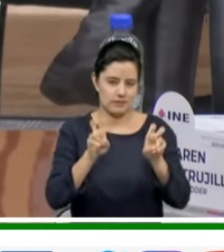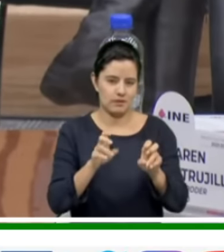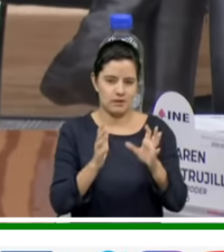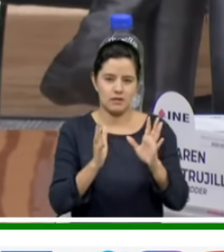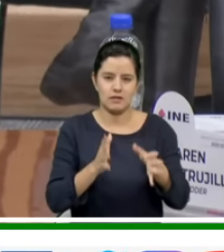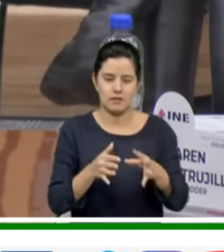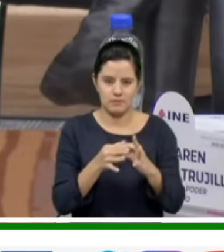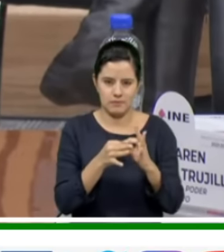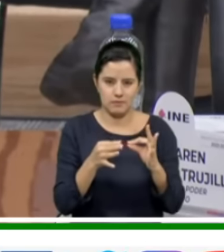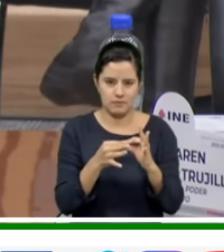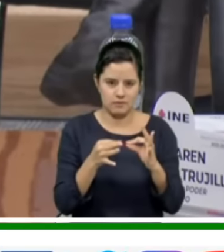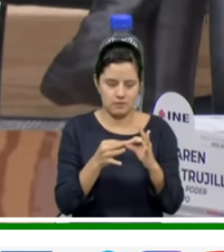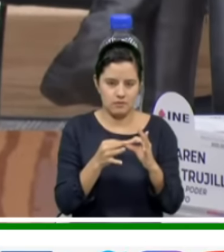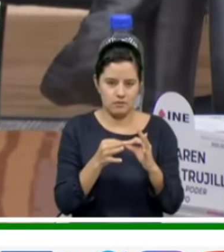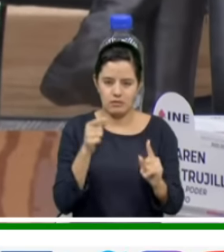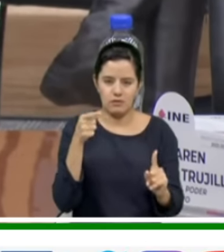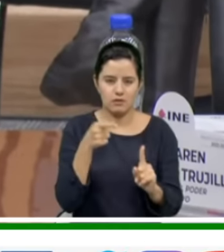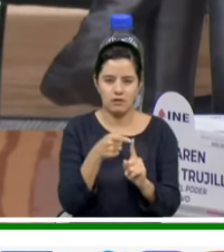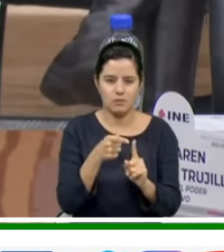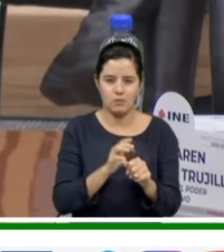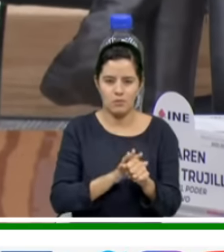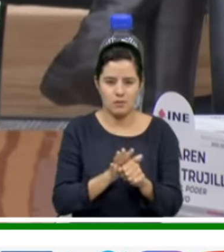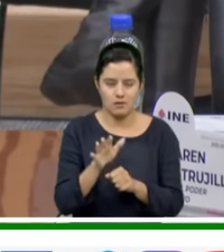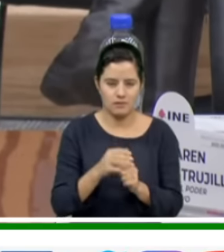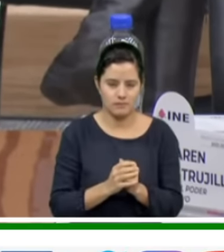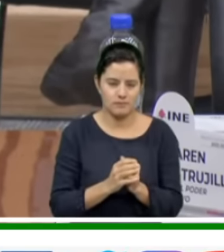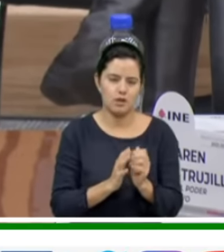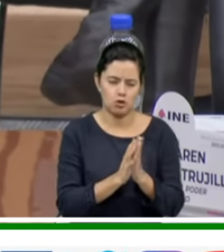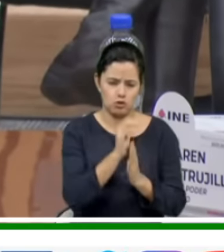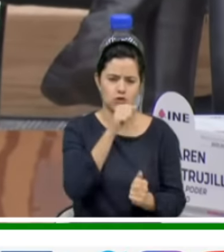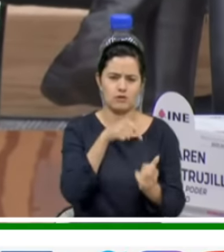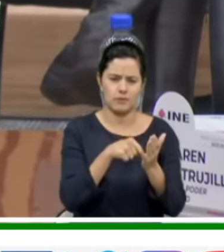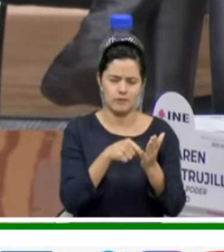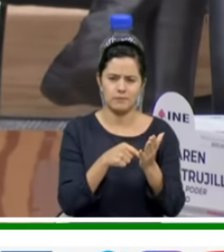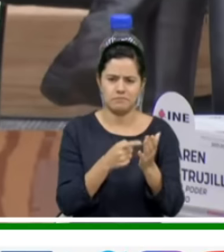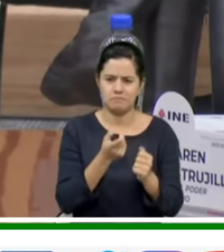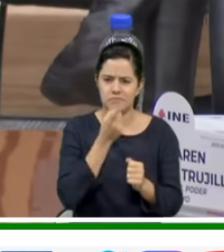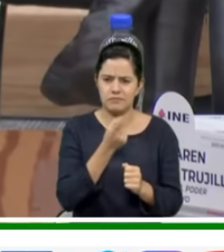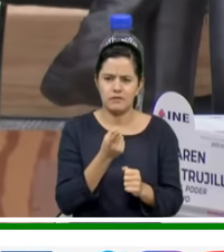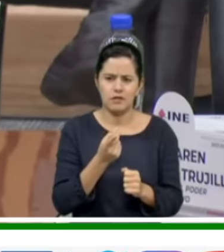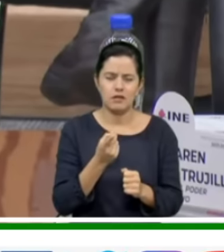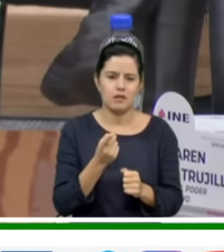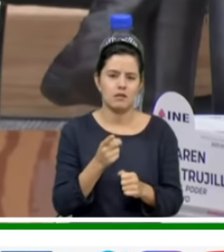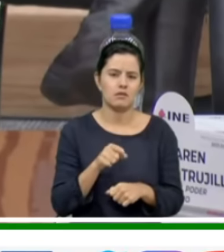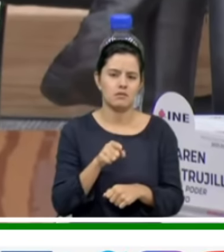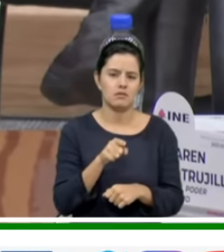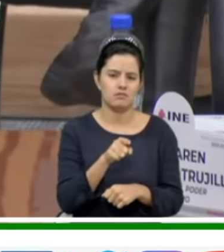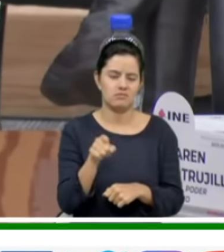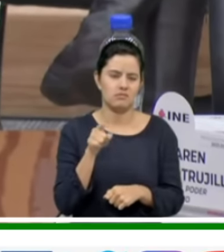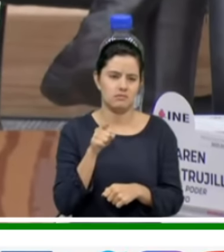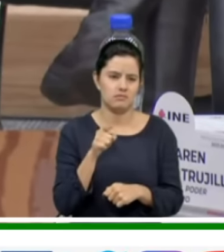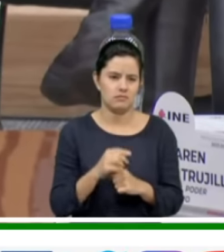tiene como principio fundamental y constitucional la imparcialidad a la que está